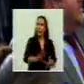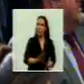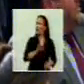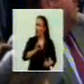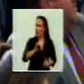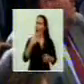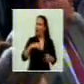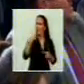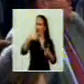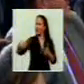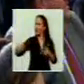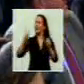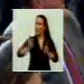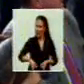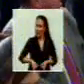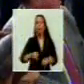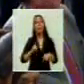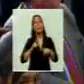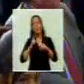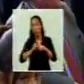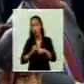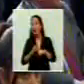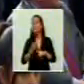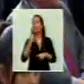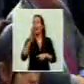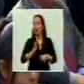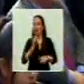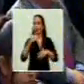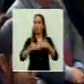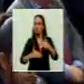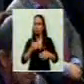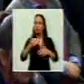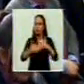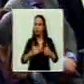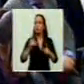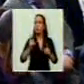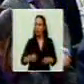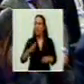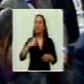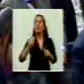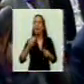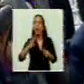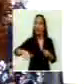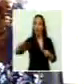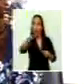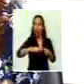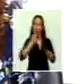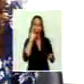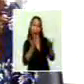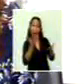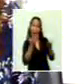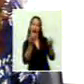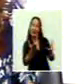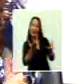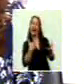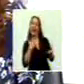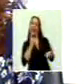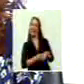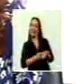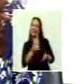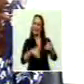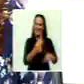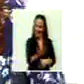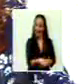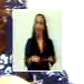todos los ámbitos, en la política se da por lo menos cada dos años, donde el pueblo te examina y determina. Debe ser una de las